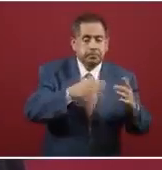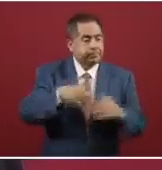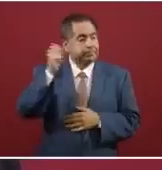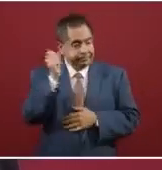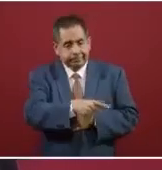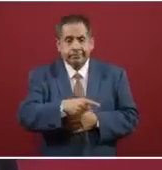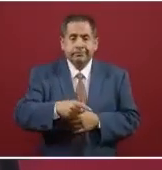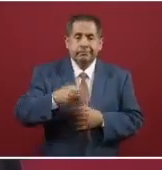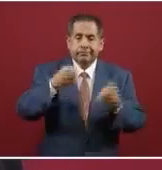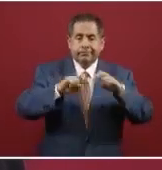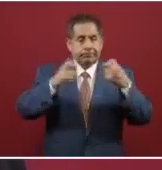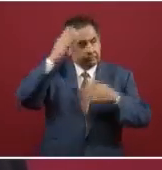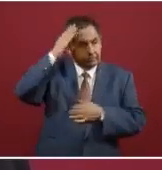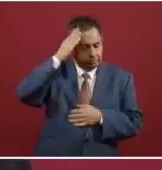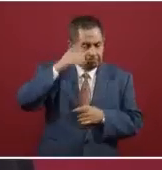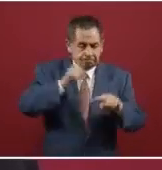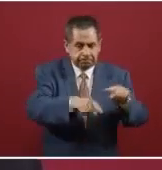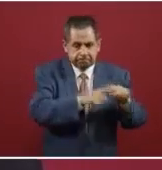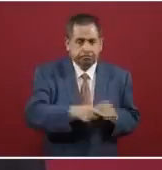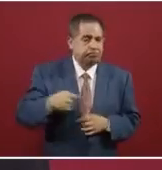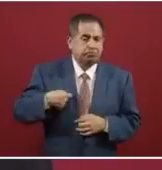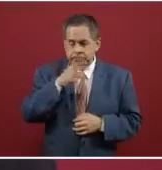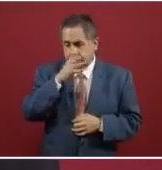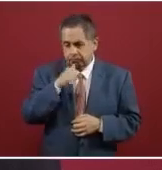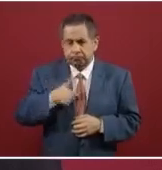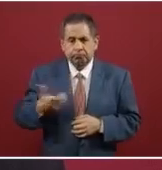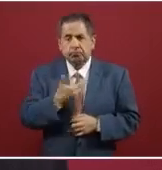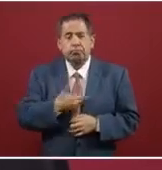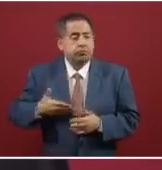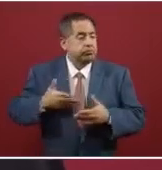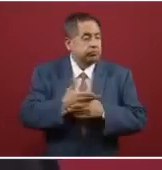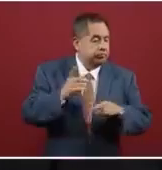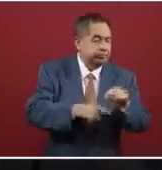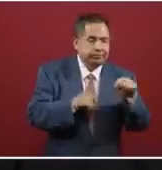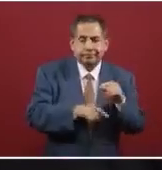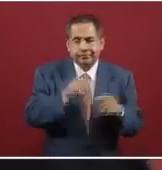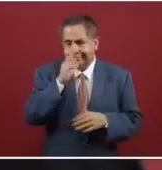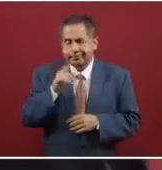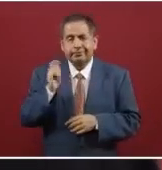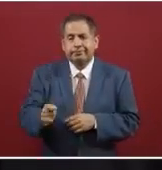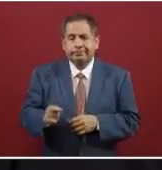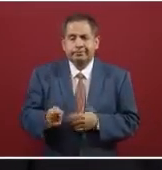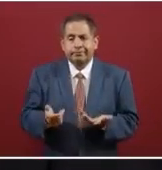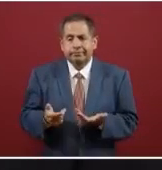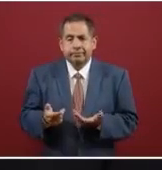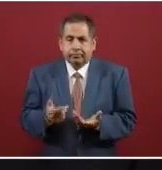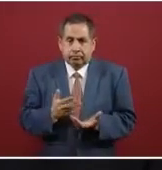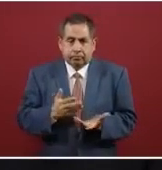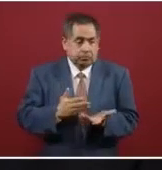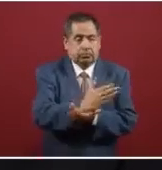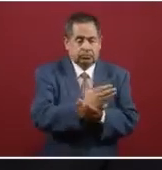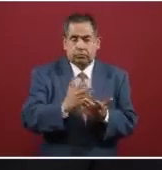Poder Judicial. No lo puede hacer el Ejecutivo, sería una interferencia,